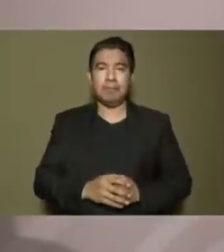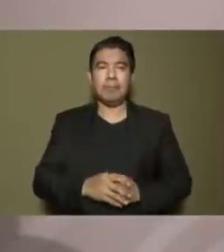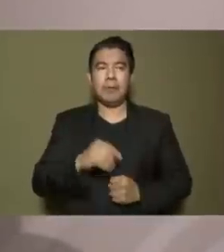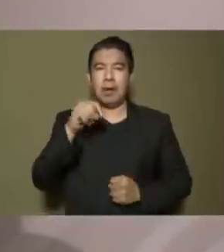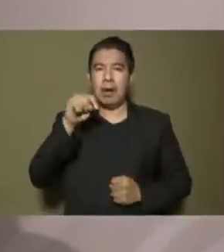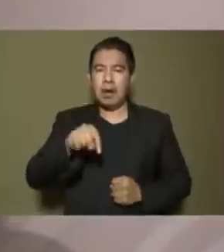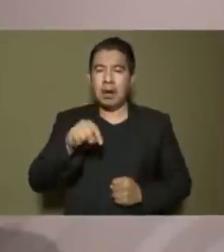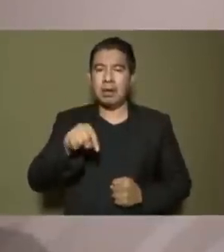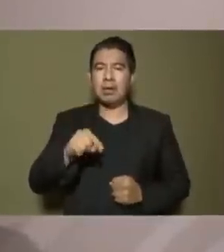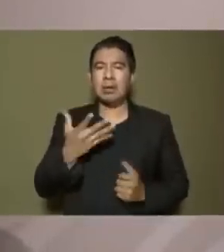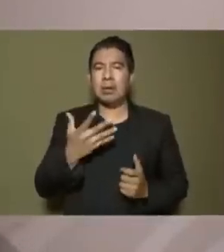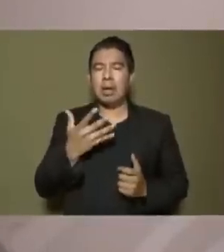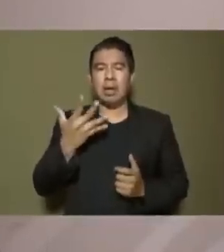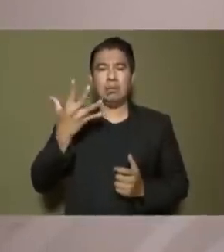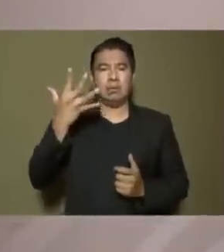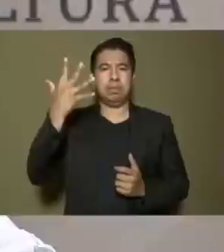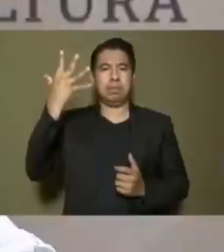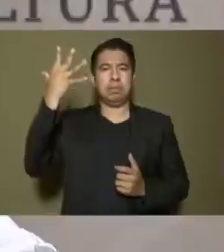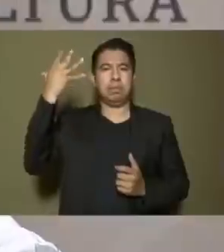llegaron